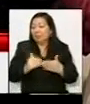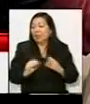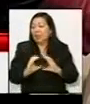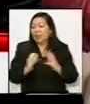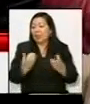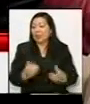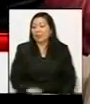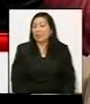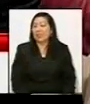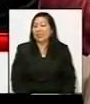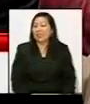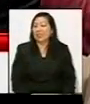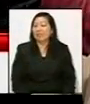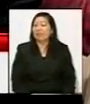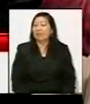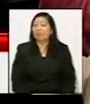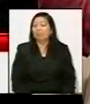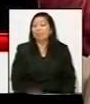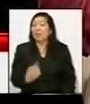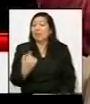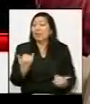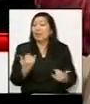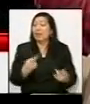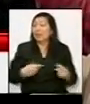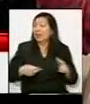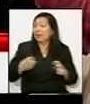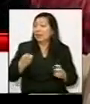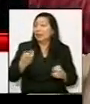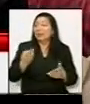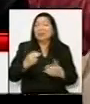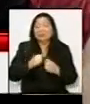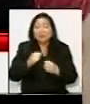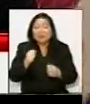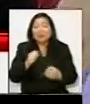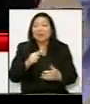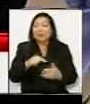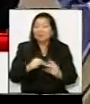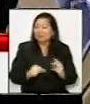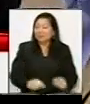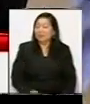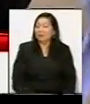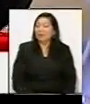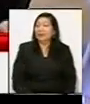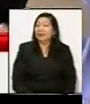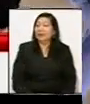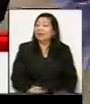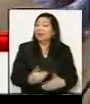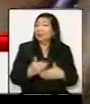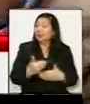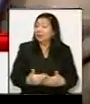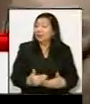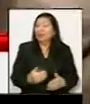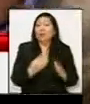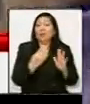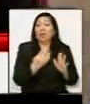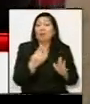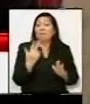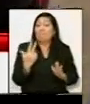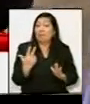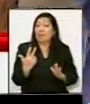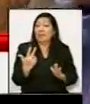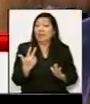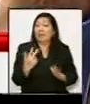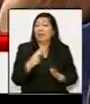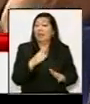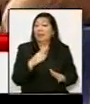congreso o disminuir al congreso y por eso captar el tema de la inmunidad y todo eso en la constitución del 93 se puso el